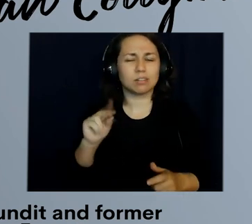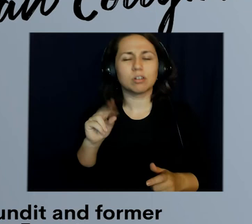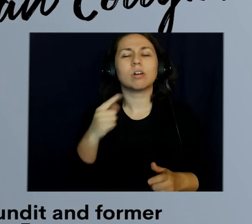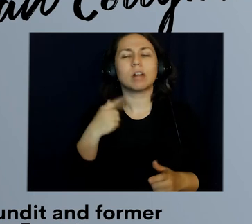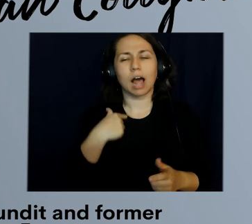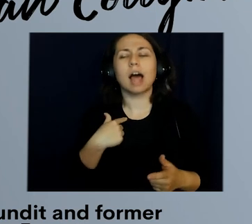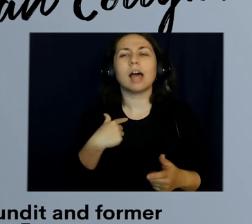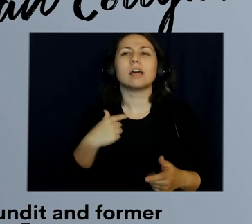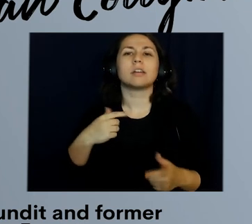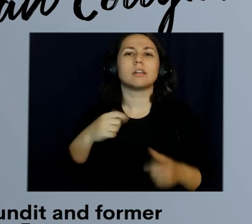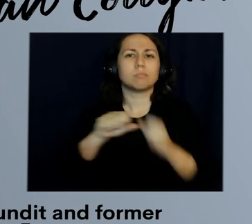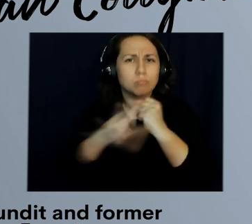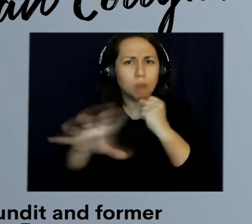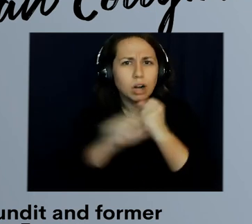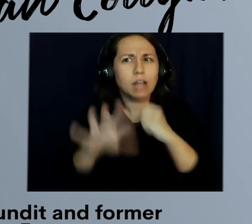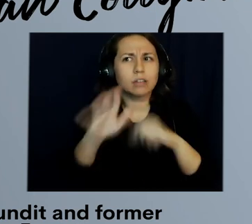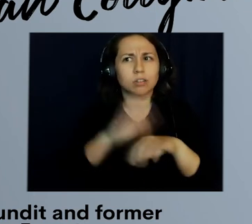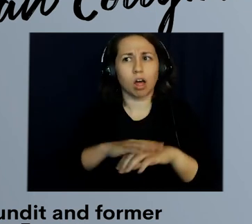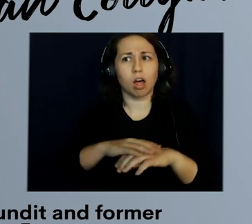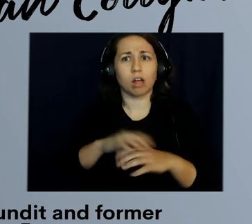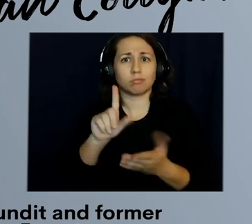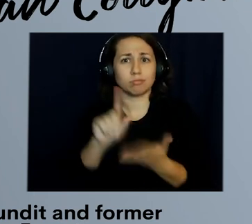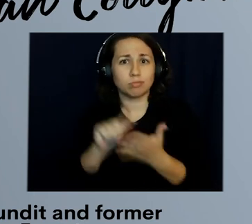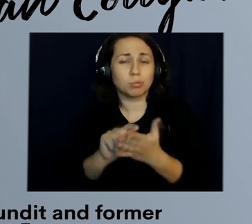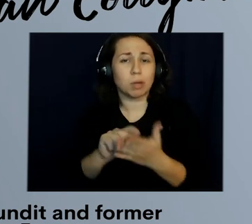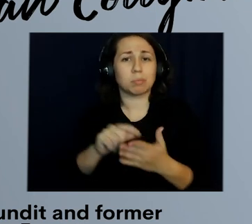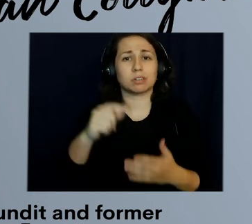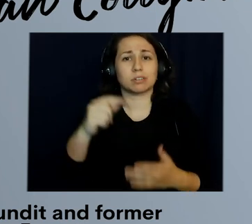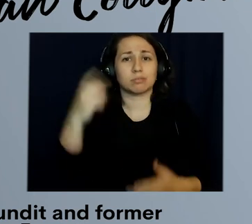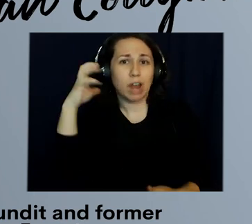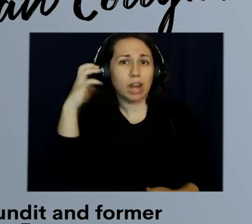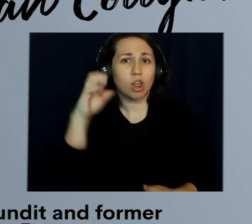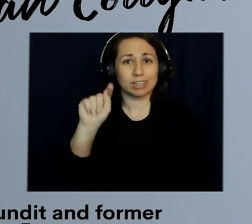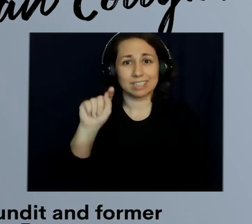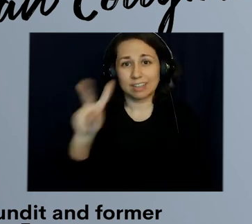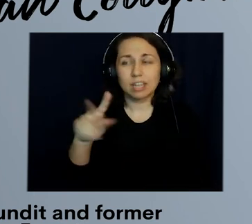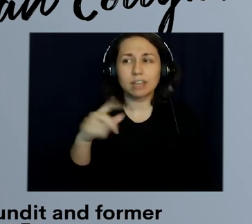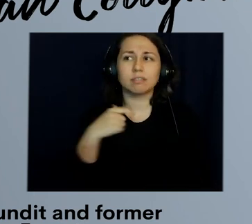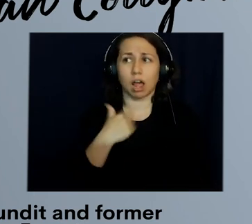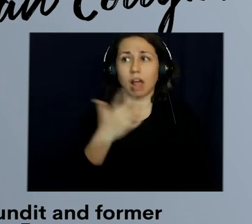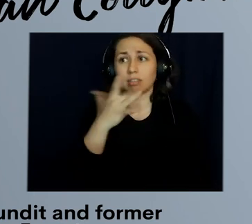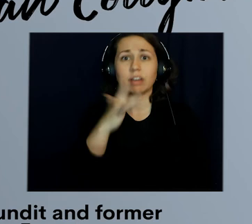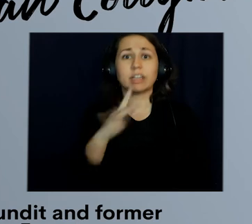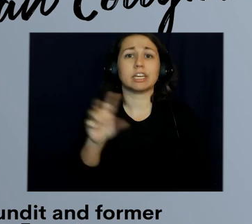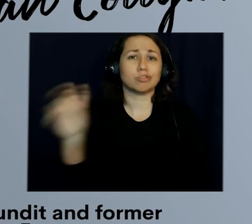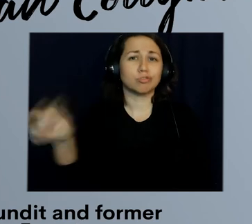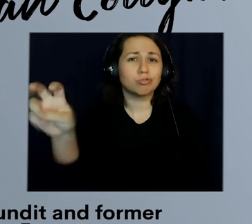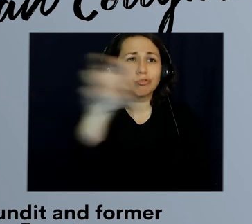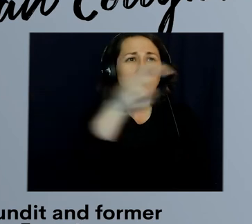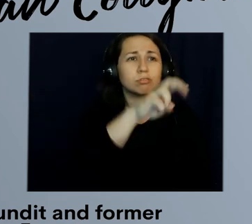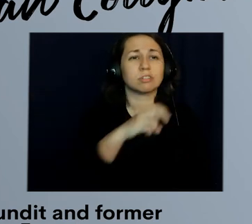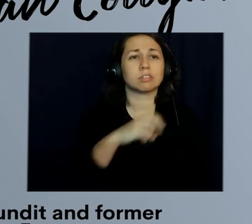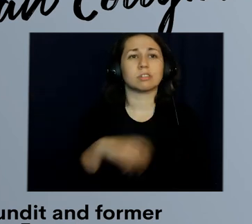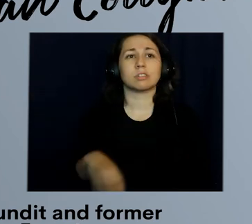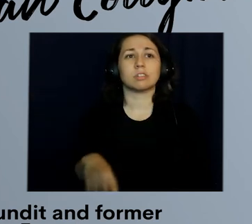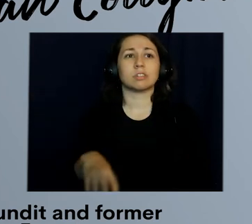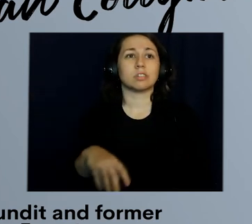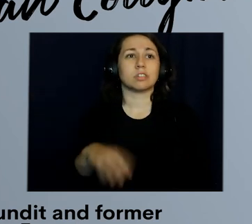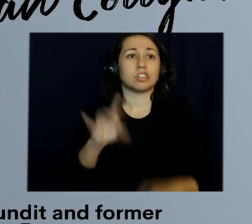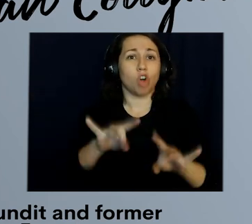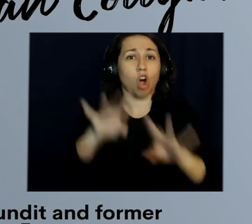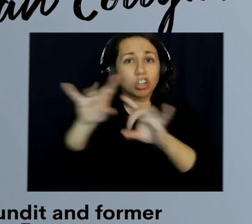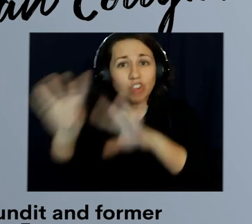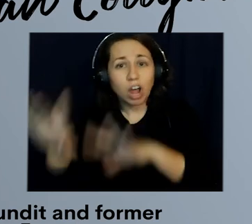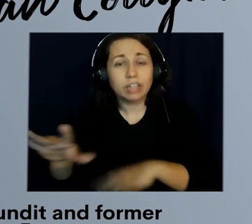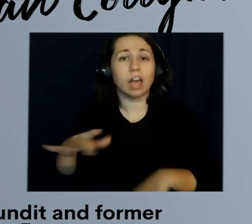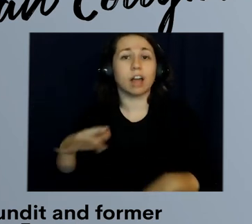Y algo que me ha mantenido es la pasión y mi pasado. Mi pasado es mi mamá, que ahora tiene